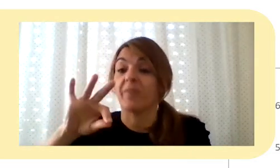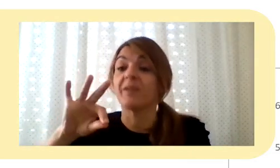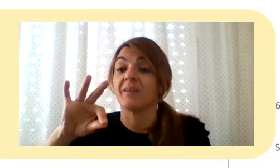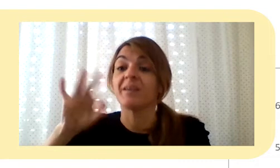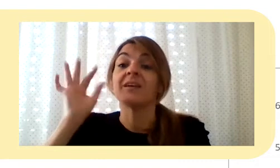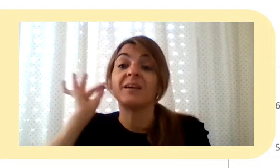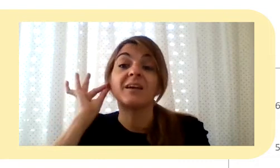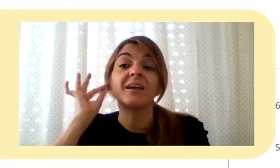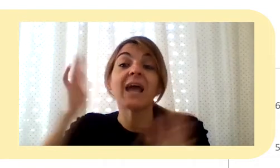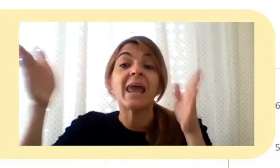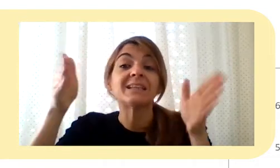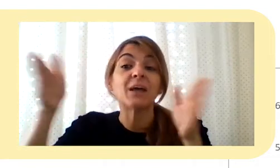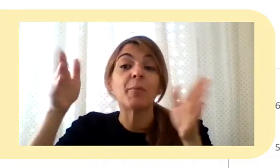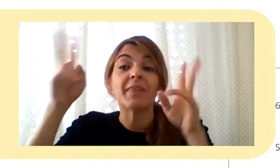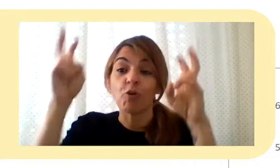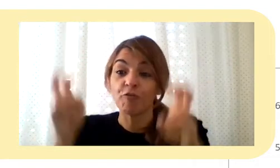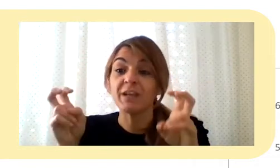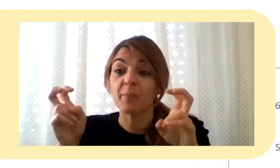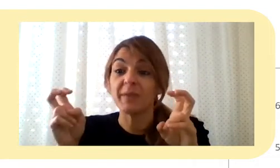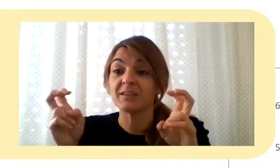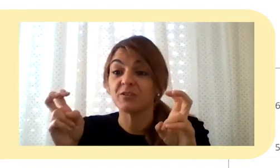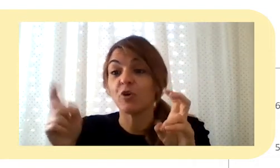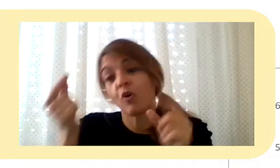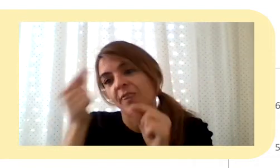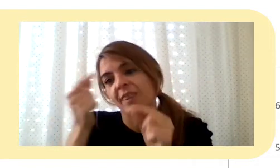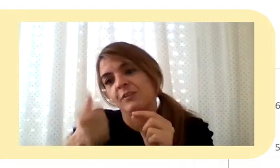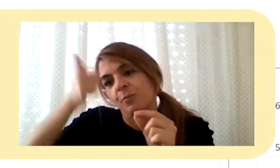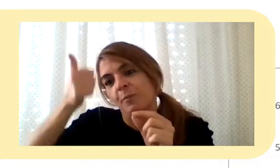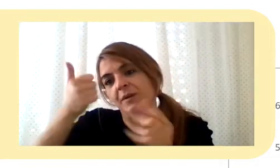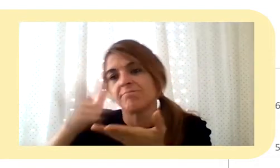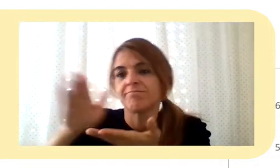del confinamiento, que es de la que más datos hay por sexo,